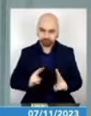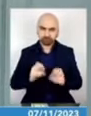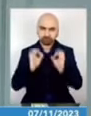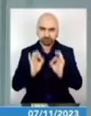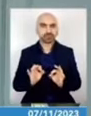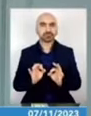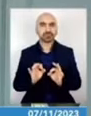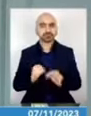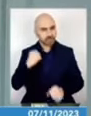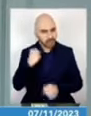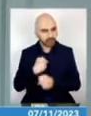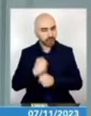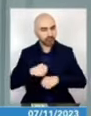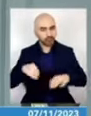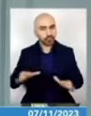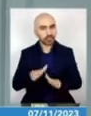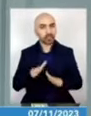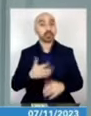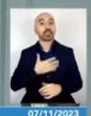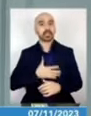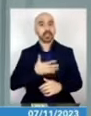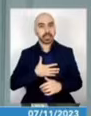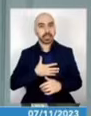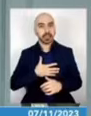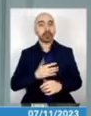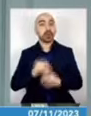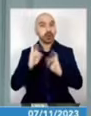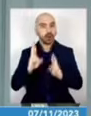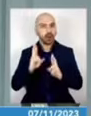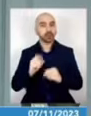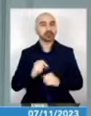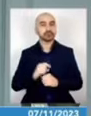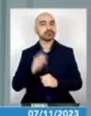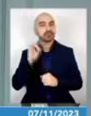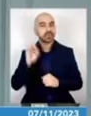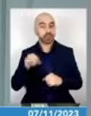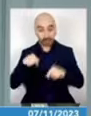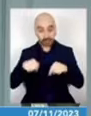anhelan con esperanza, quizás sin saberlo, que se cierre este proceso constitucional.